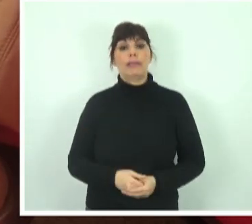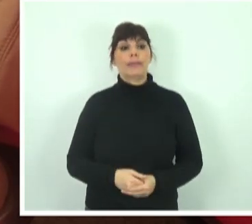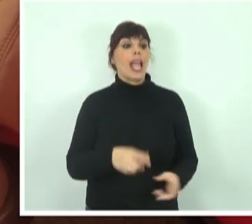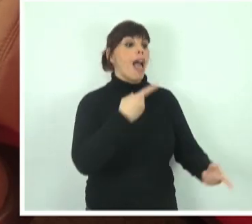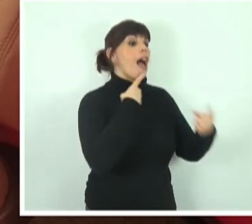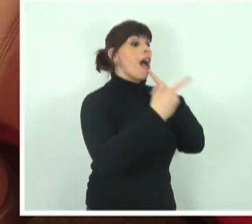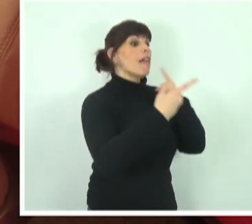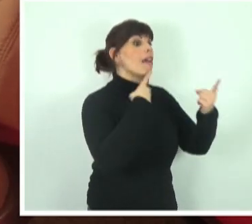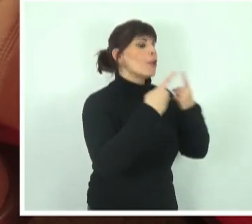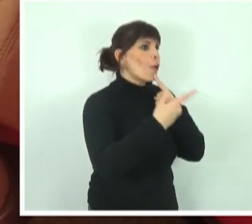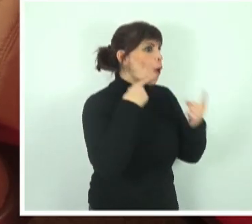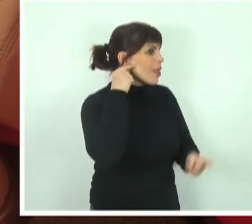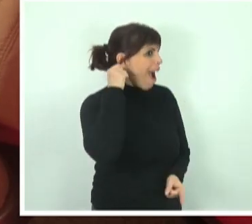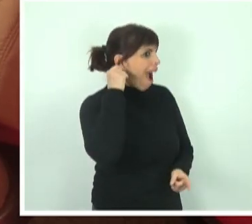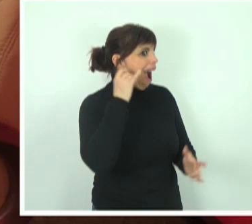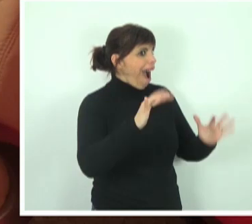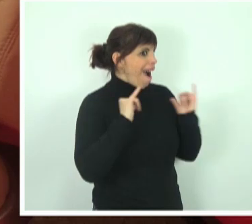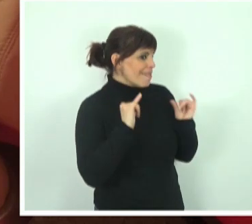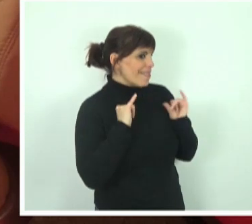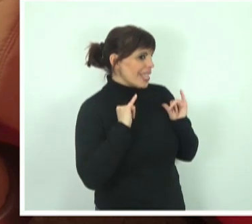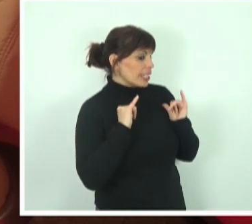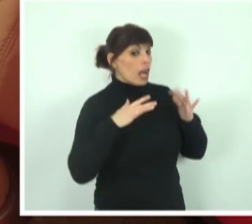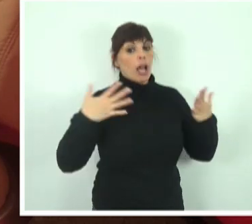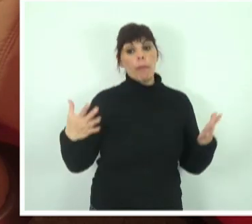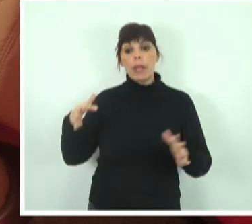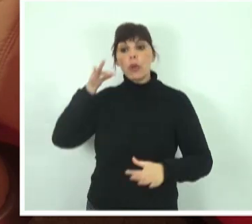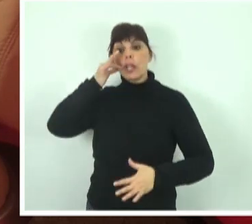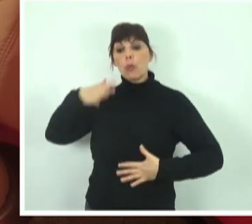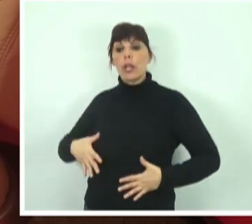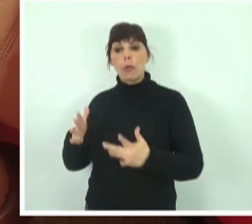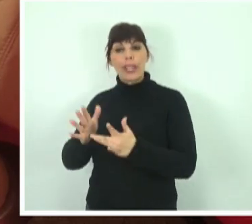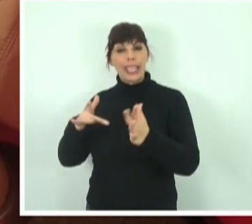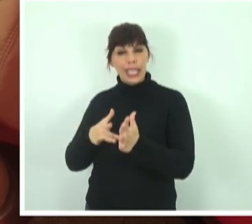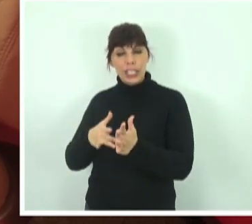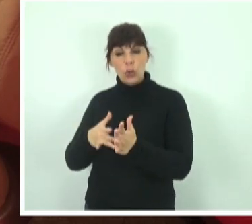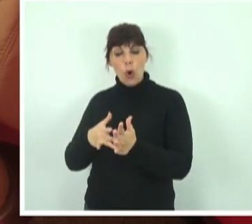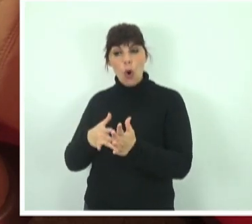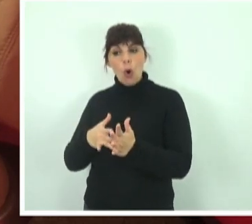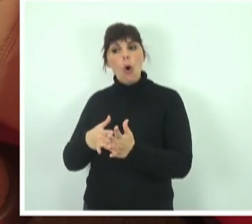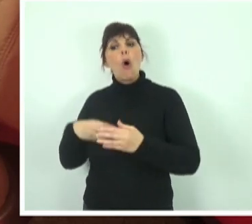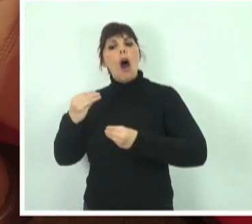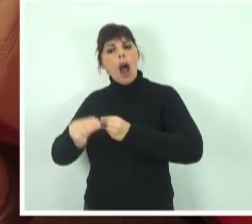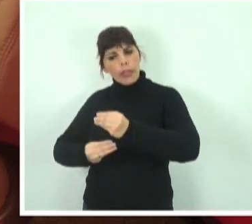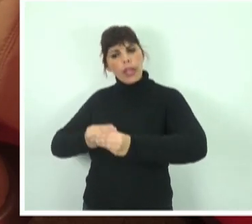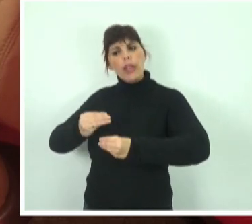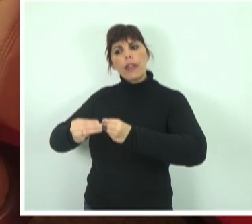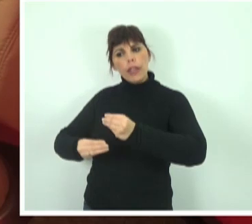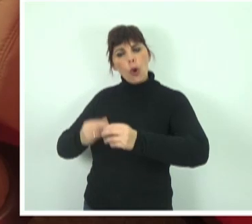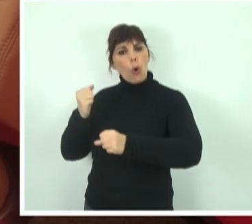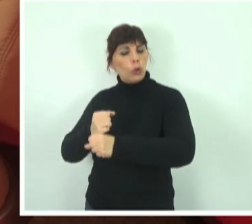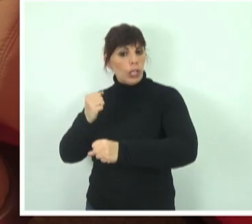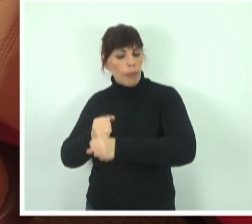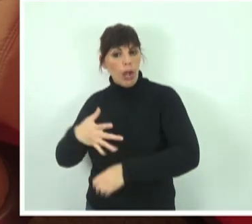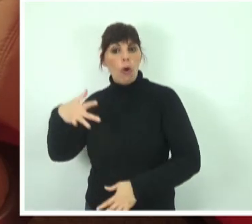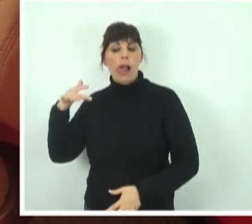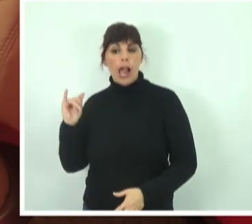fiesta, pero en el cuerpo hay funciones. Ahí nosotros tenemos que estar justo en el lugar donde Dios nos dio